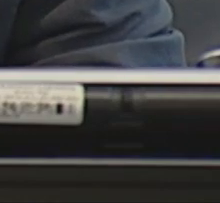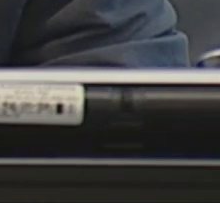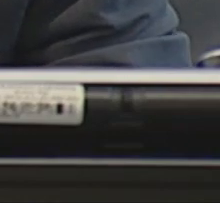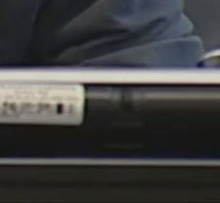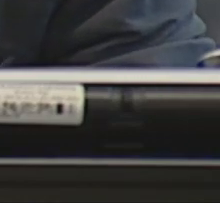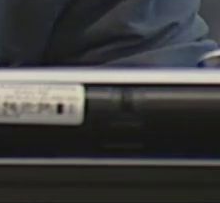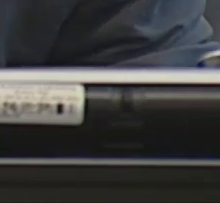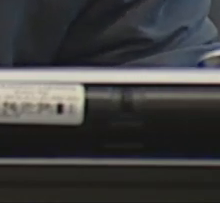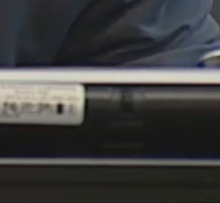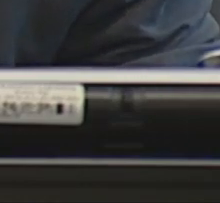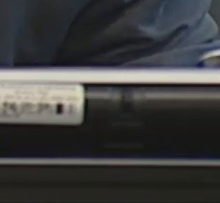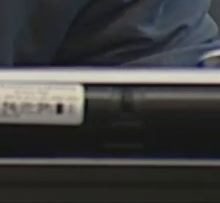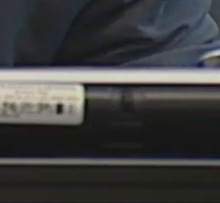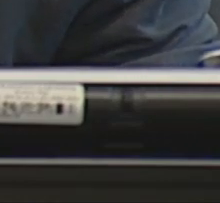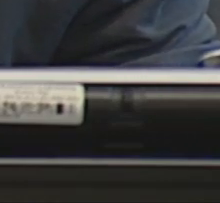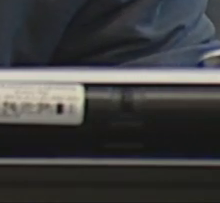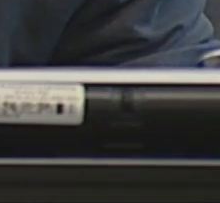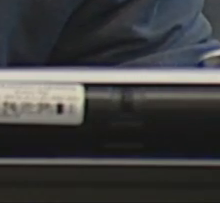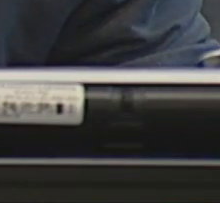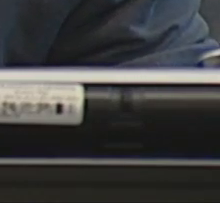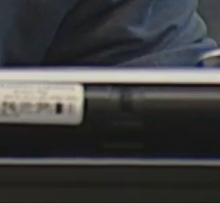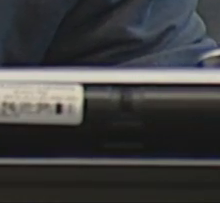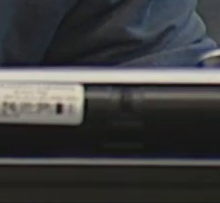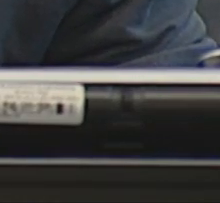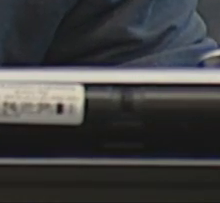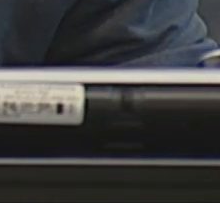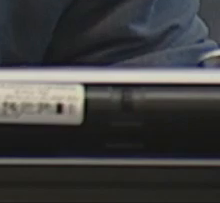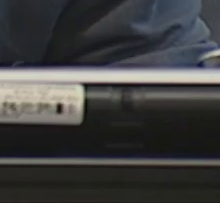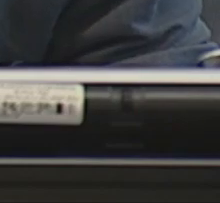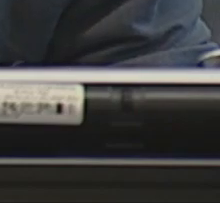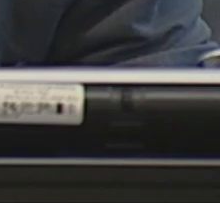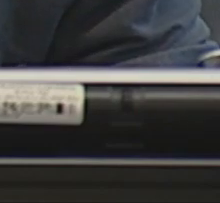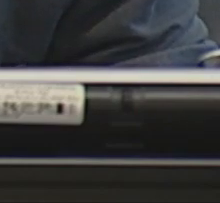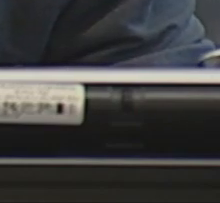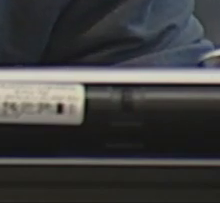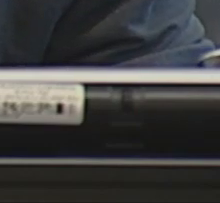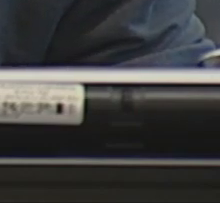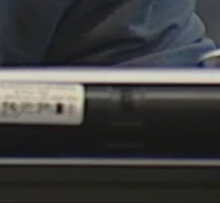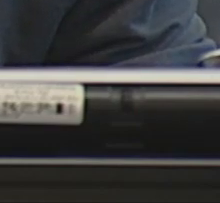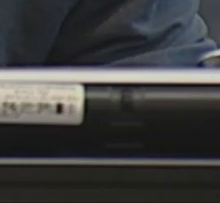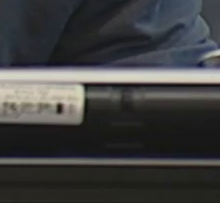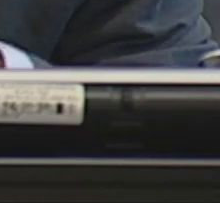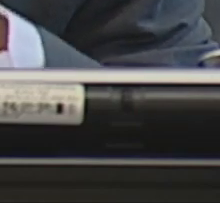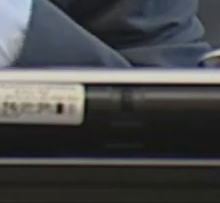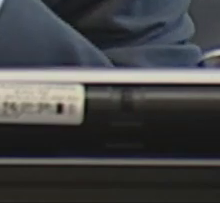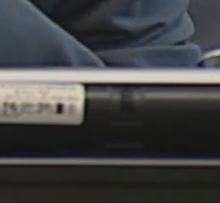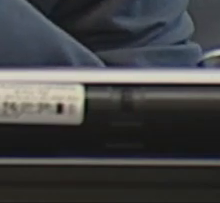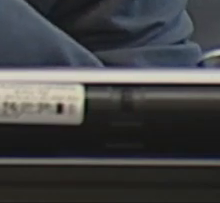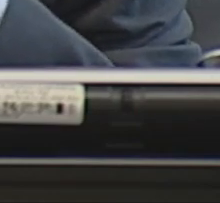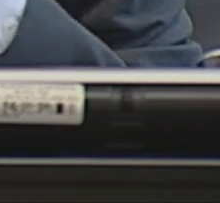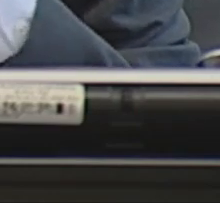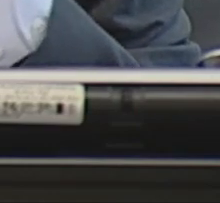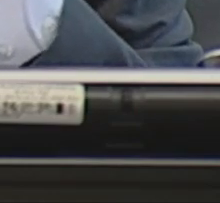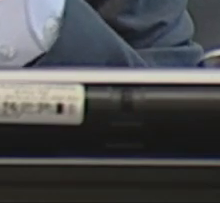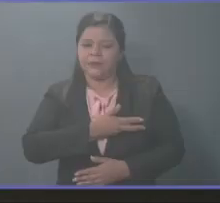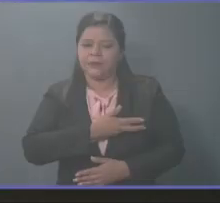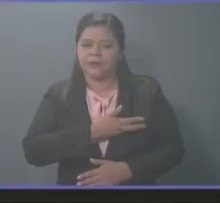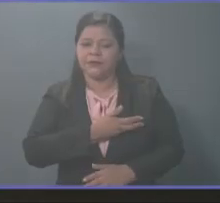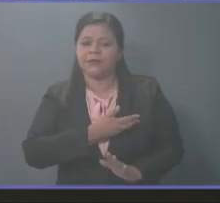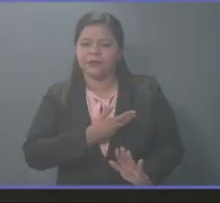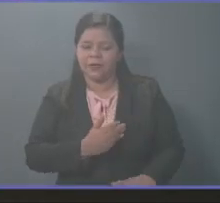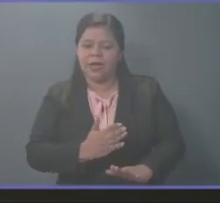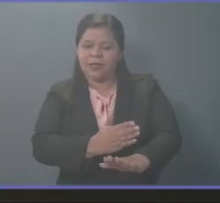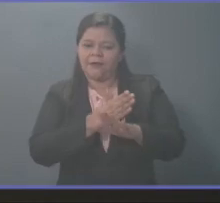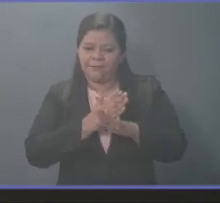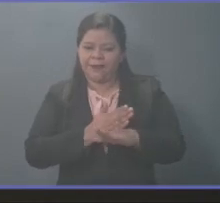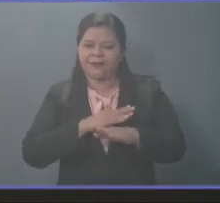le dejó la defensa del territorio nacional y la integridad de la defensa de